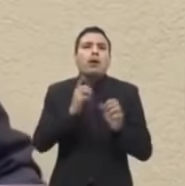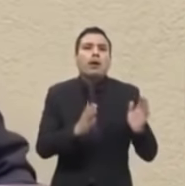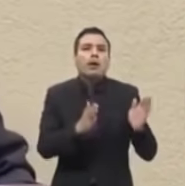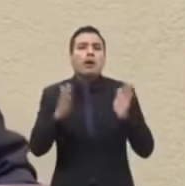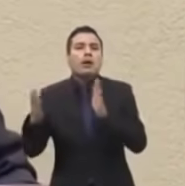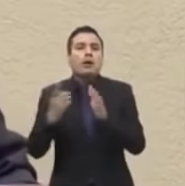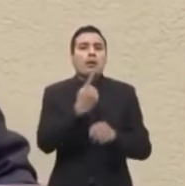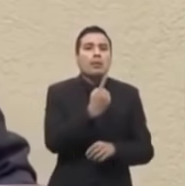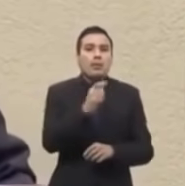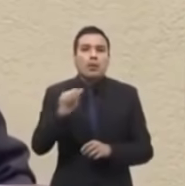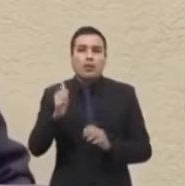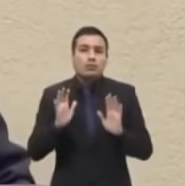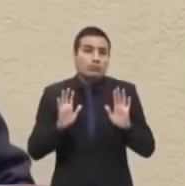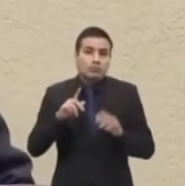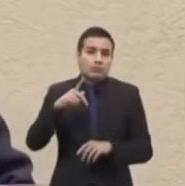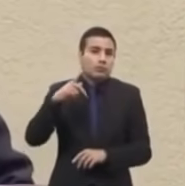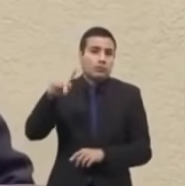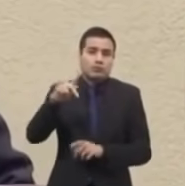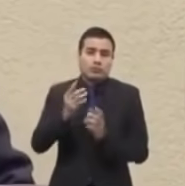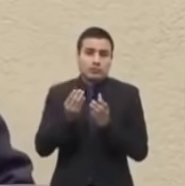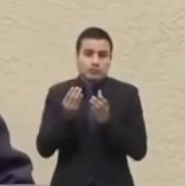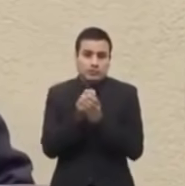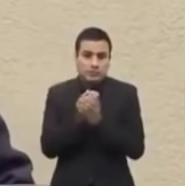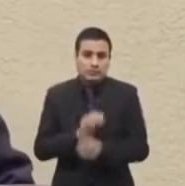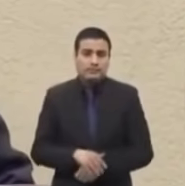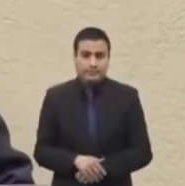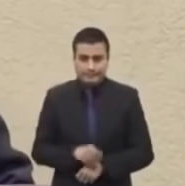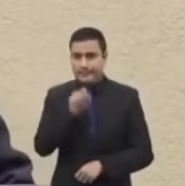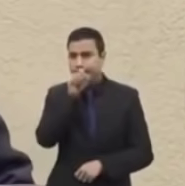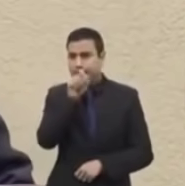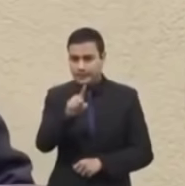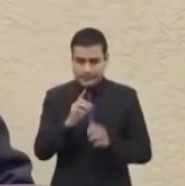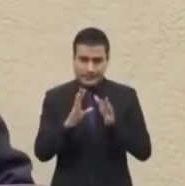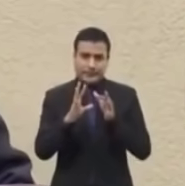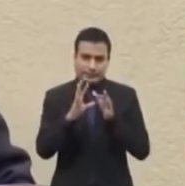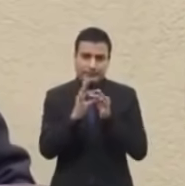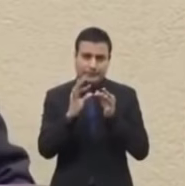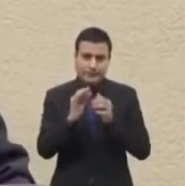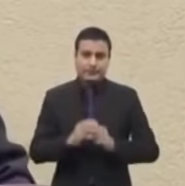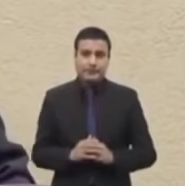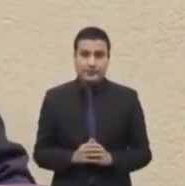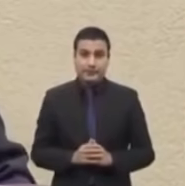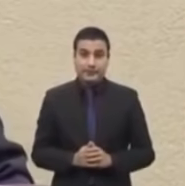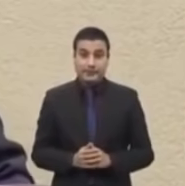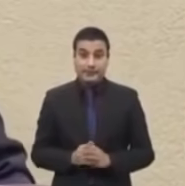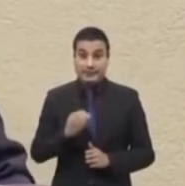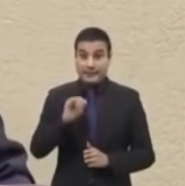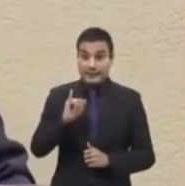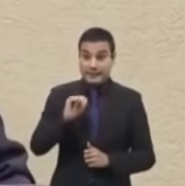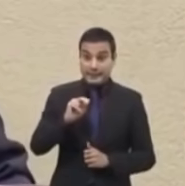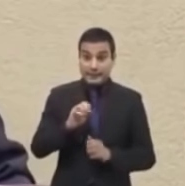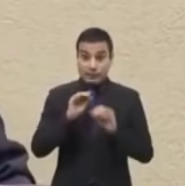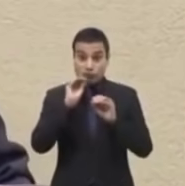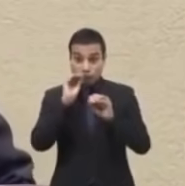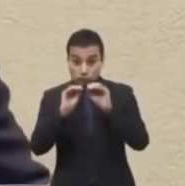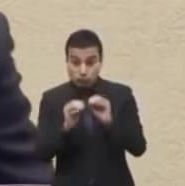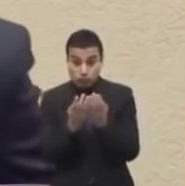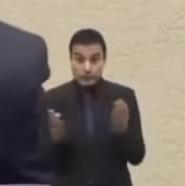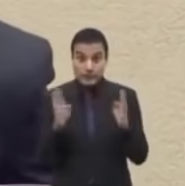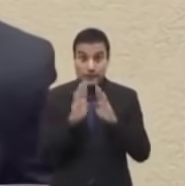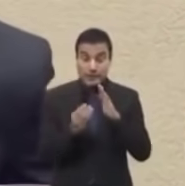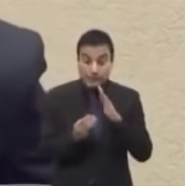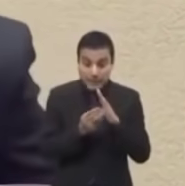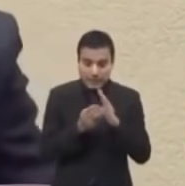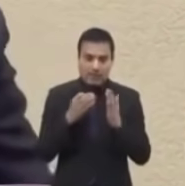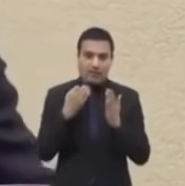primero de agosto se ha criticado que el número de mesas que él instaló no era el adecuado pero